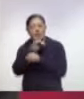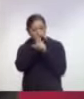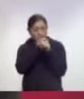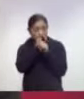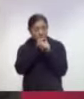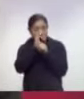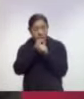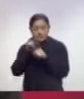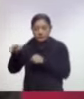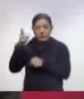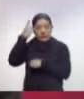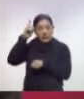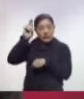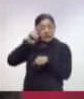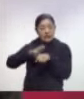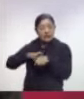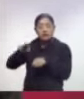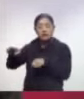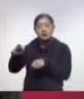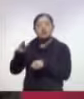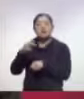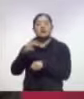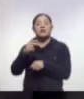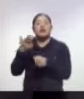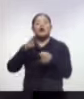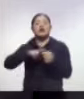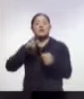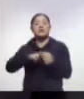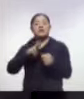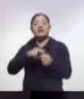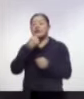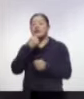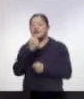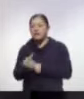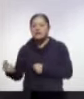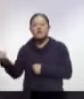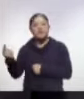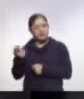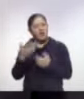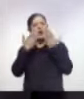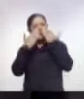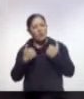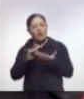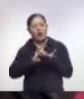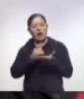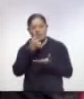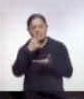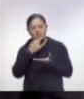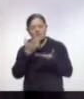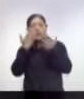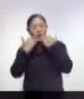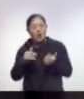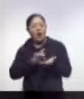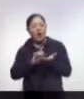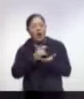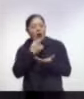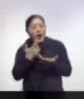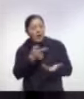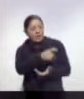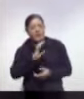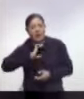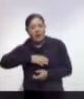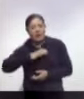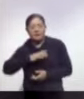directores del Hospital Infantil por el desabasto de medicinas para el cáncer. Ante esto, el mandatario se comprometió a que los medicamentos